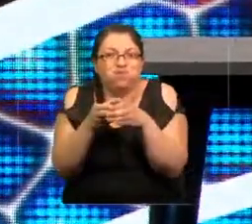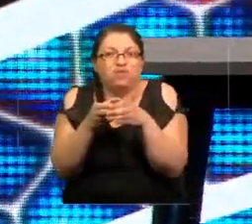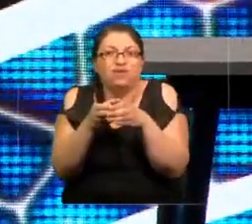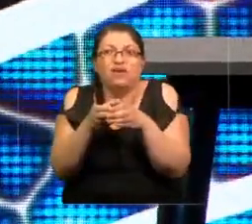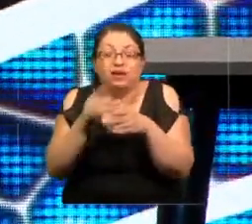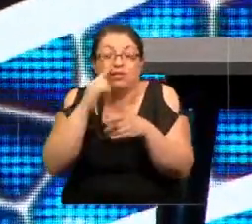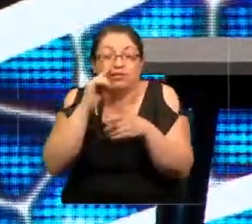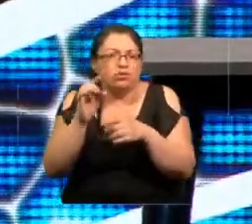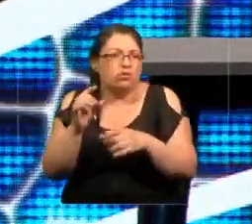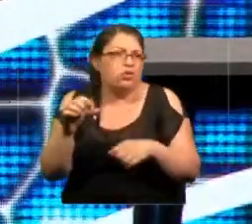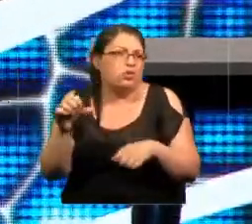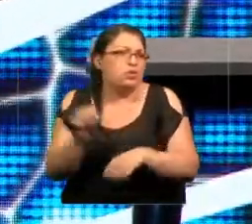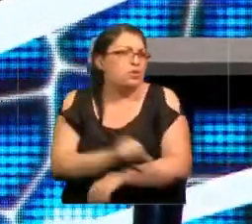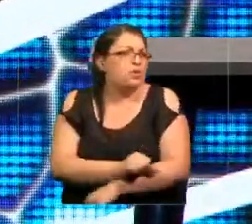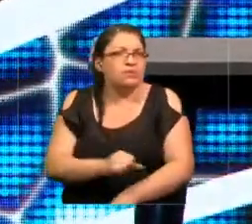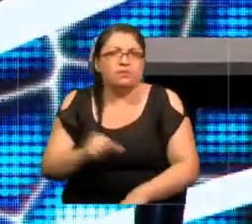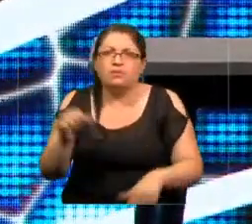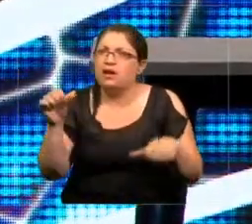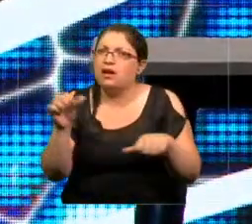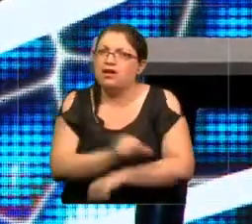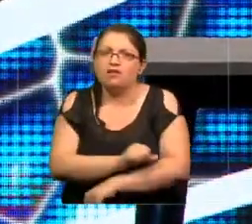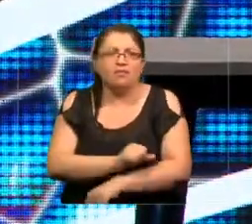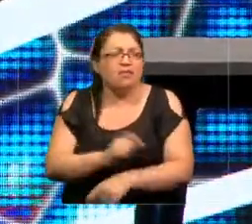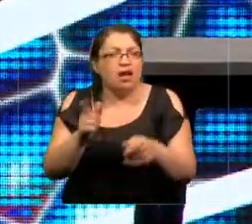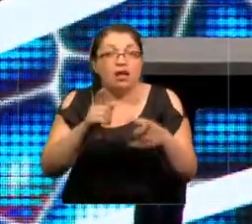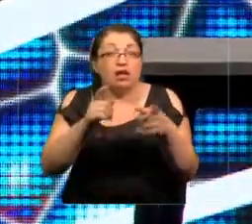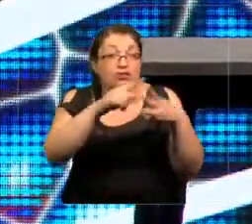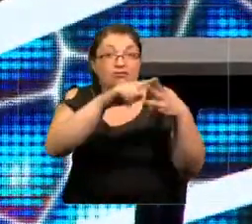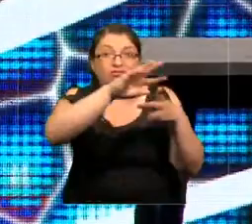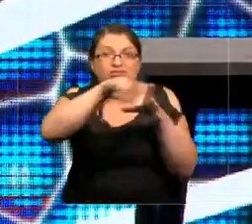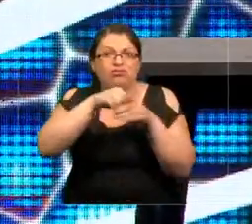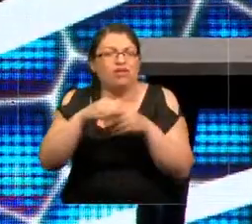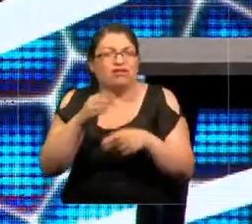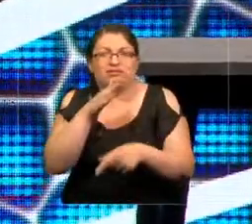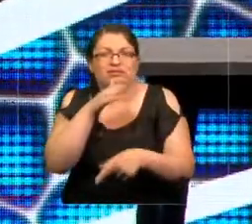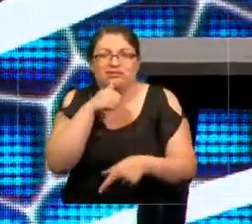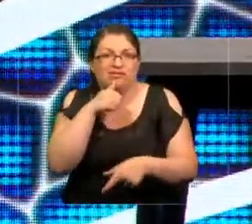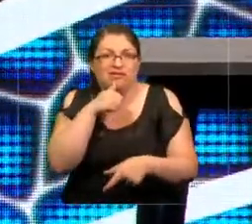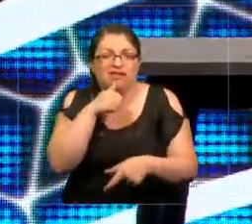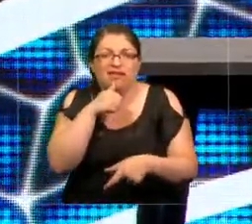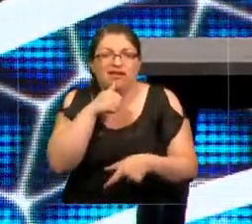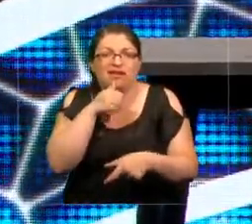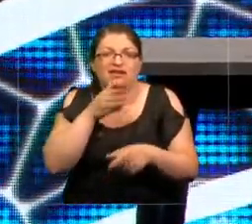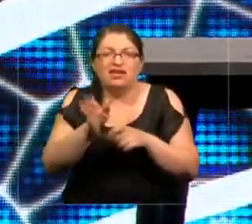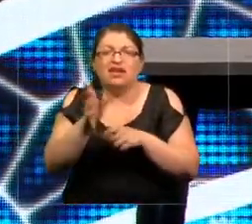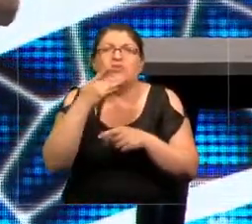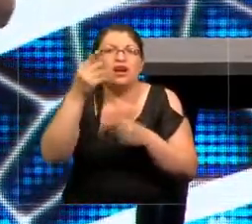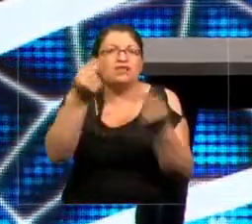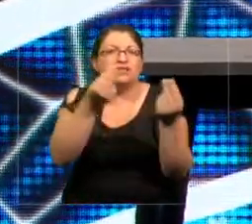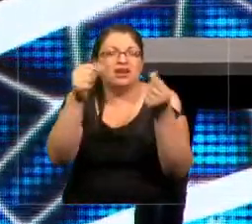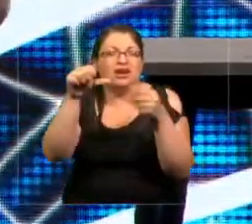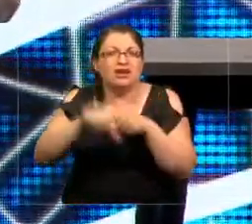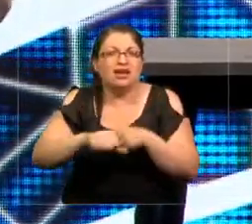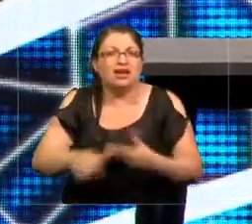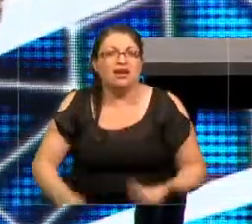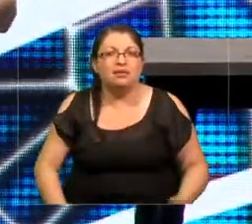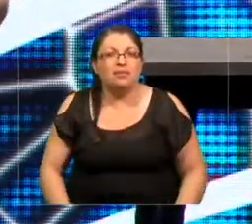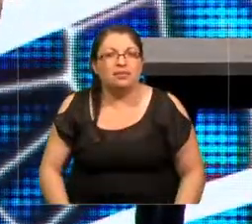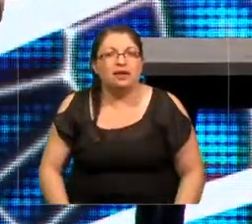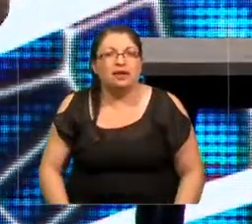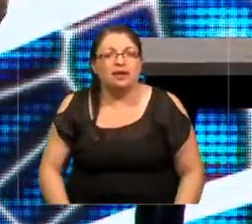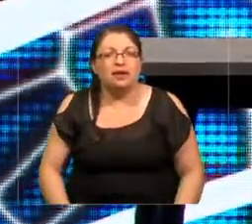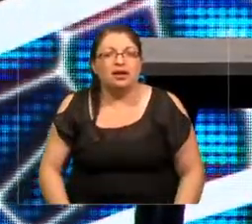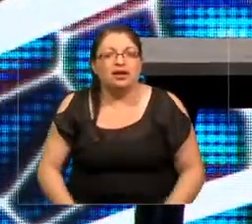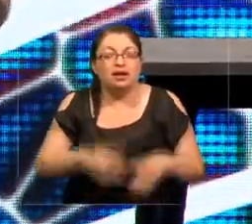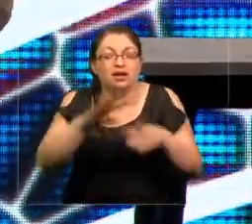bastante espantoso y que es nada sostenible y nada viable porque esto es de mala calidad no tiene